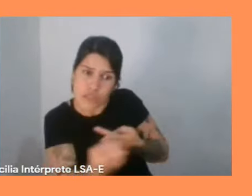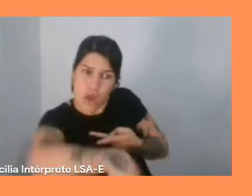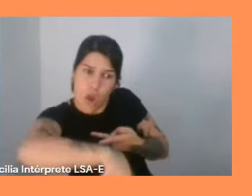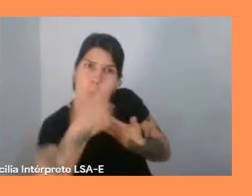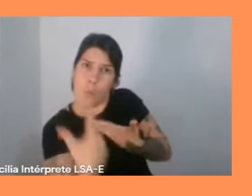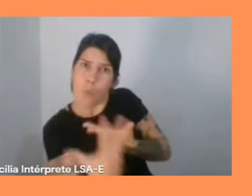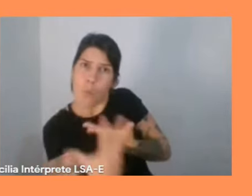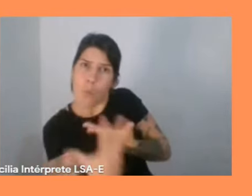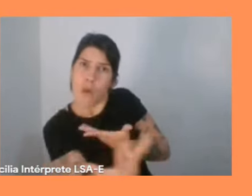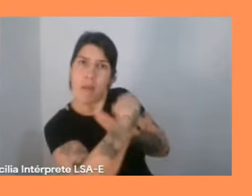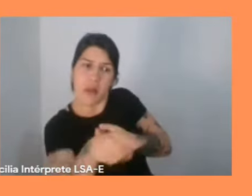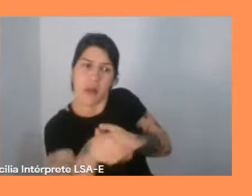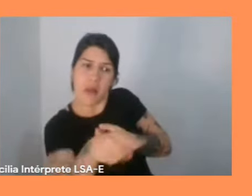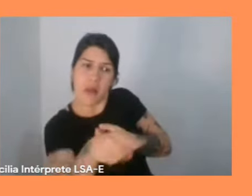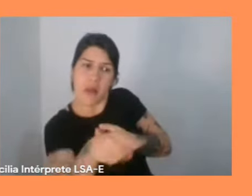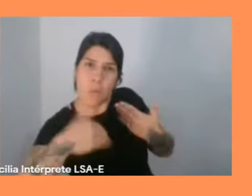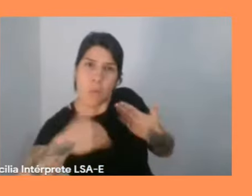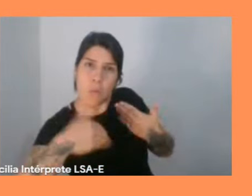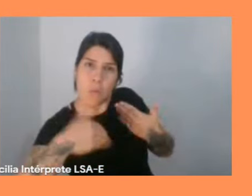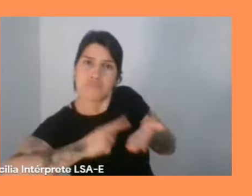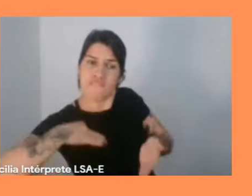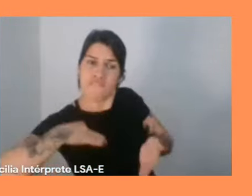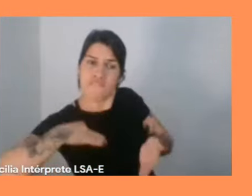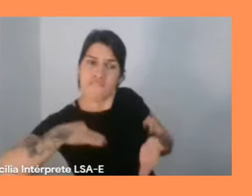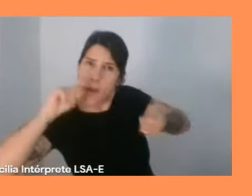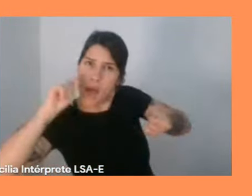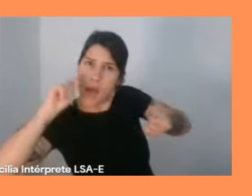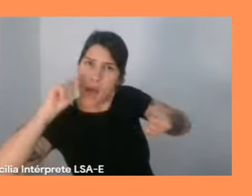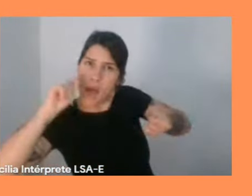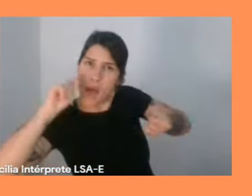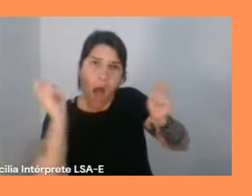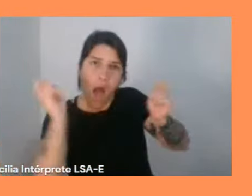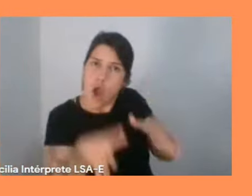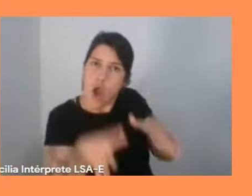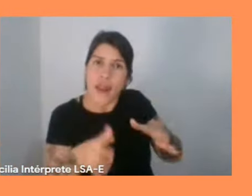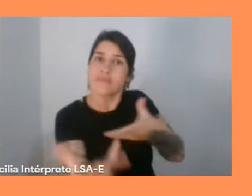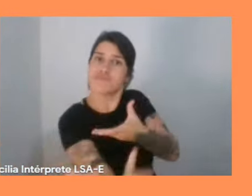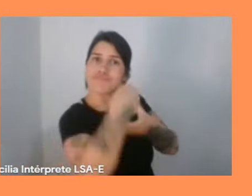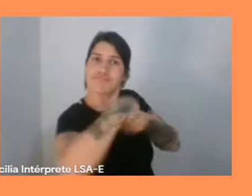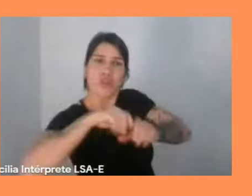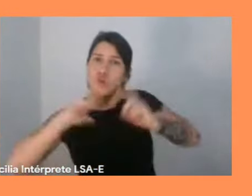espacios sociales en los que se desarrollan.